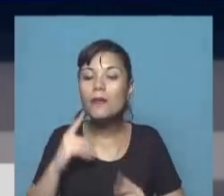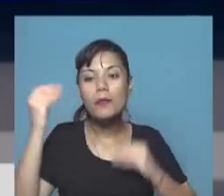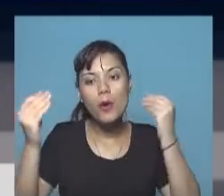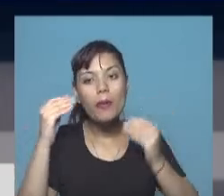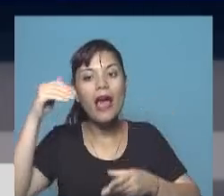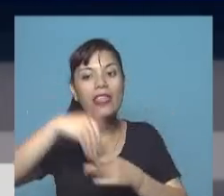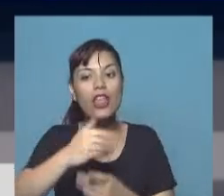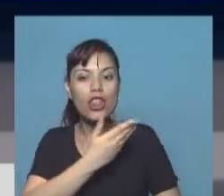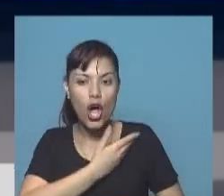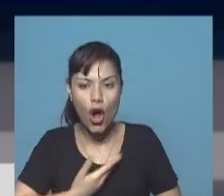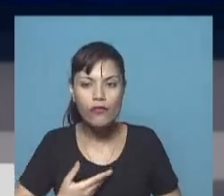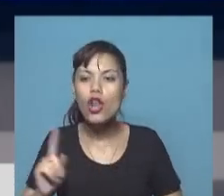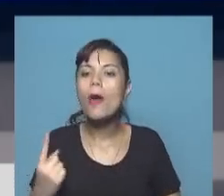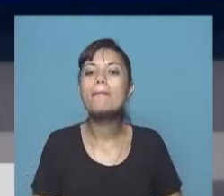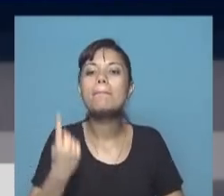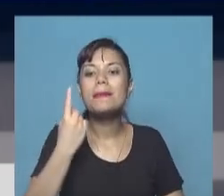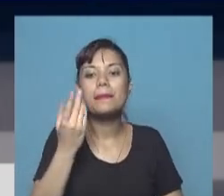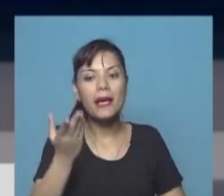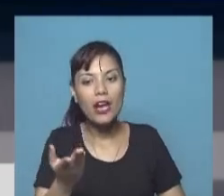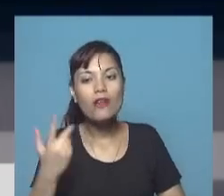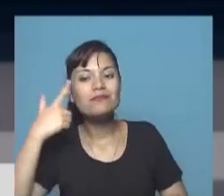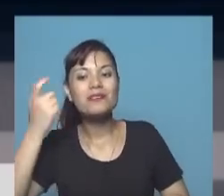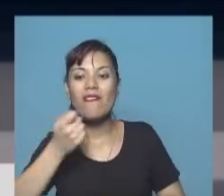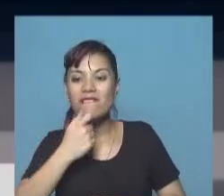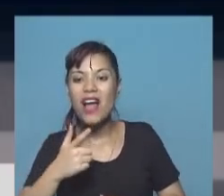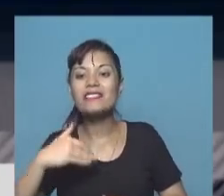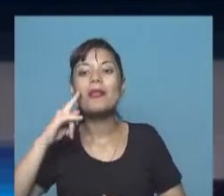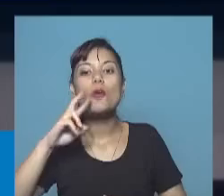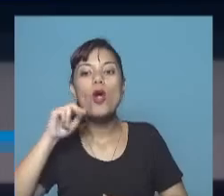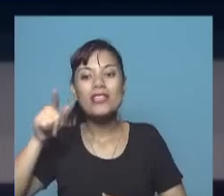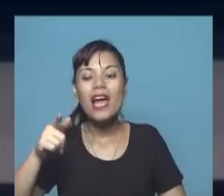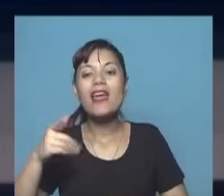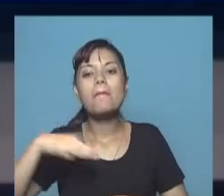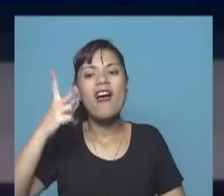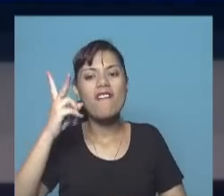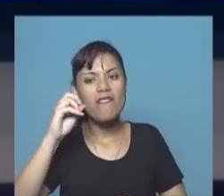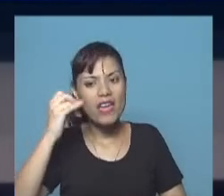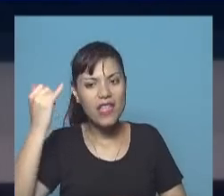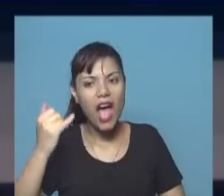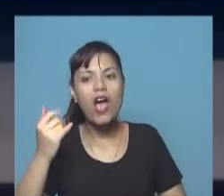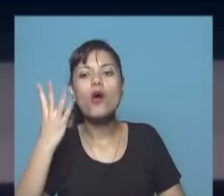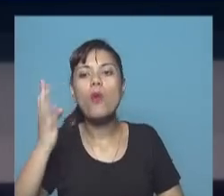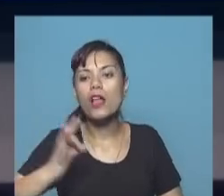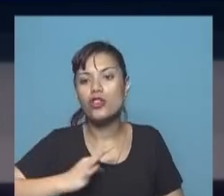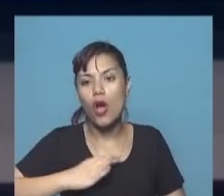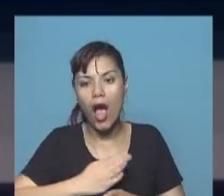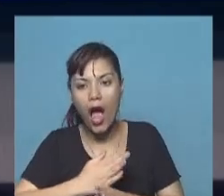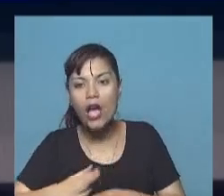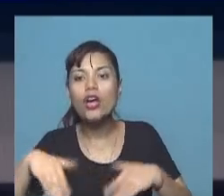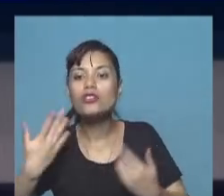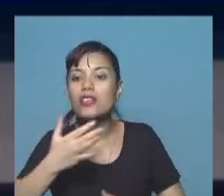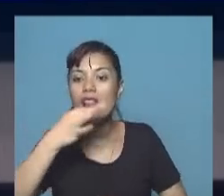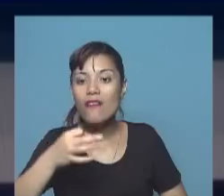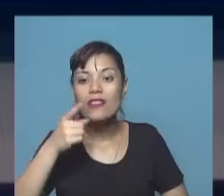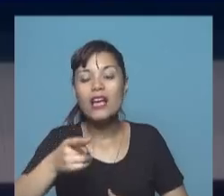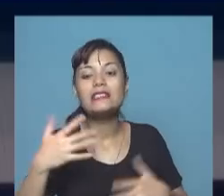el gobierno porteño. No es el primer caso de gatillo fácil de la Metropolitana, van más de 20 en solo 4 años, así que realmente